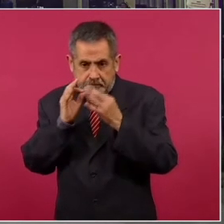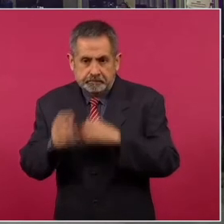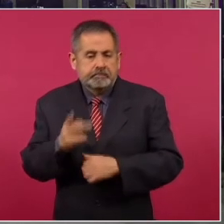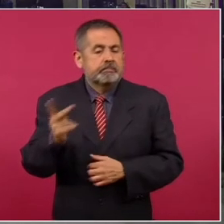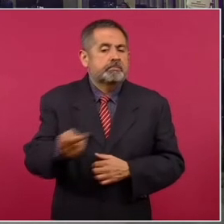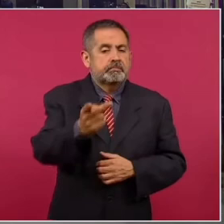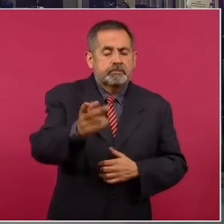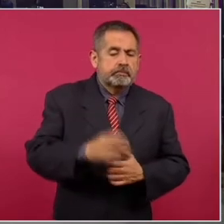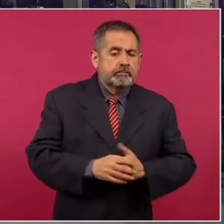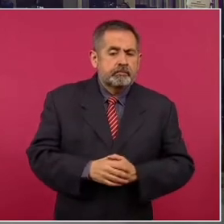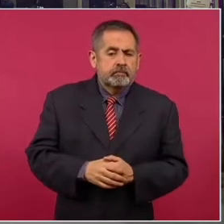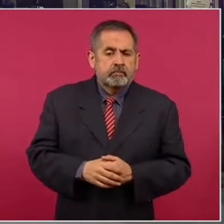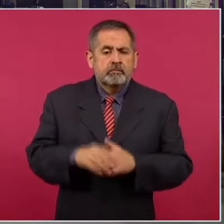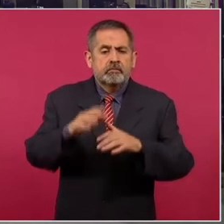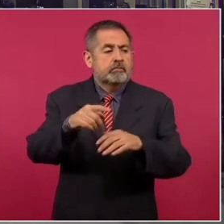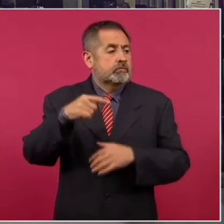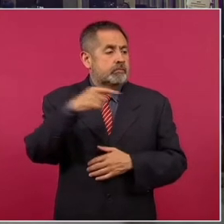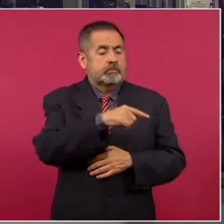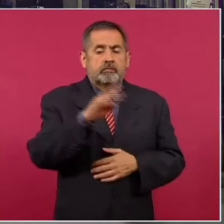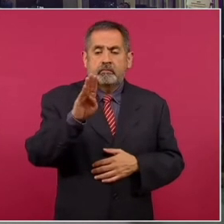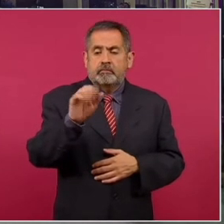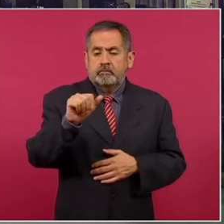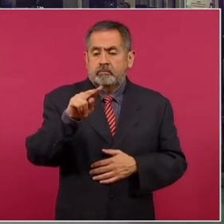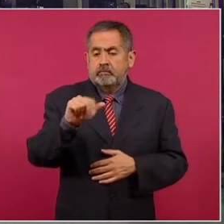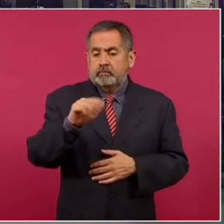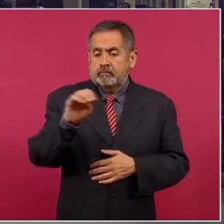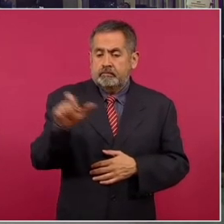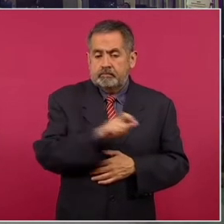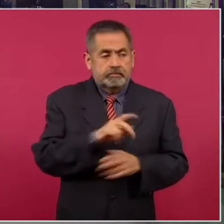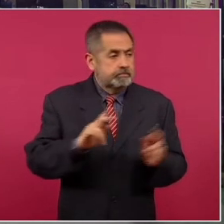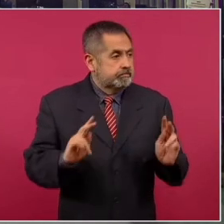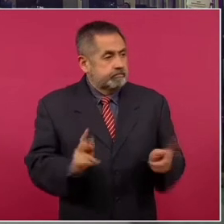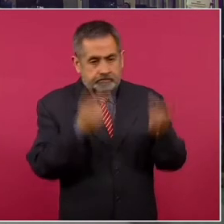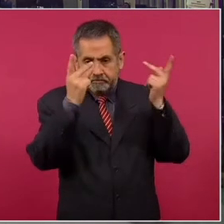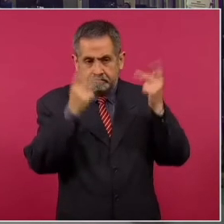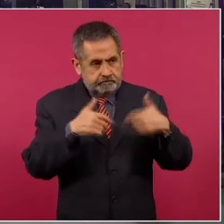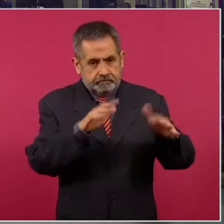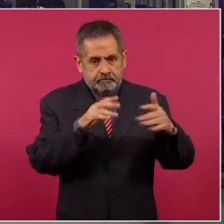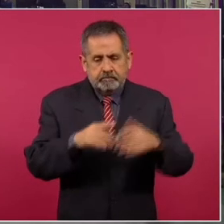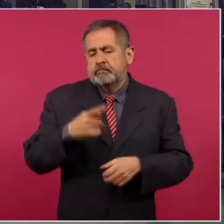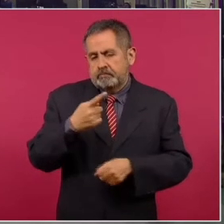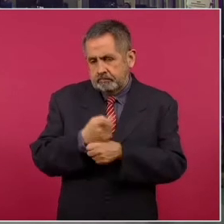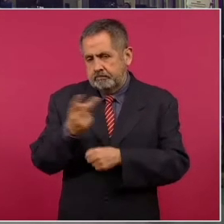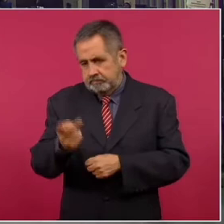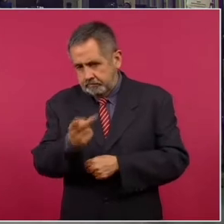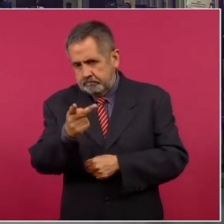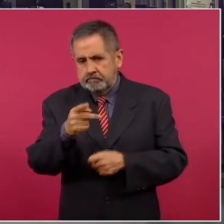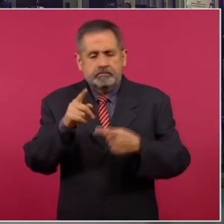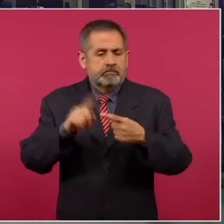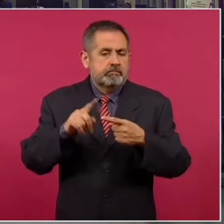de la venta de Banamex. La primera pregunta es, bueno, sobre ese tema.